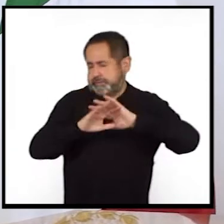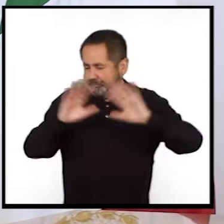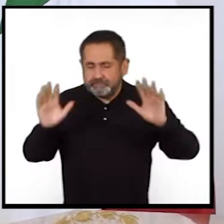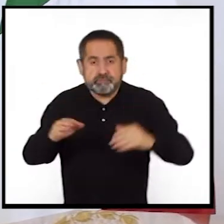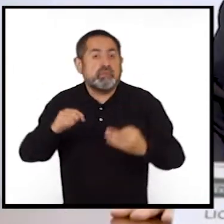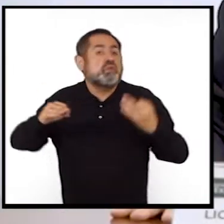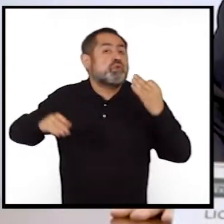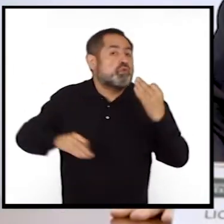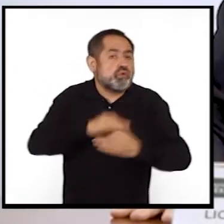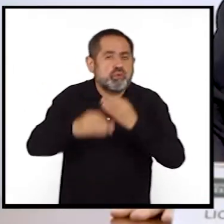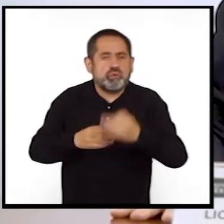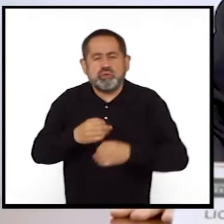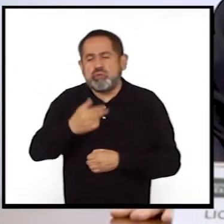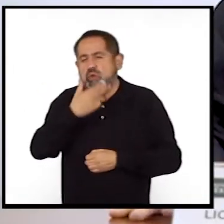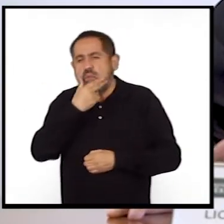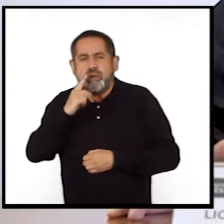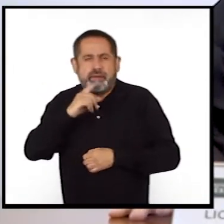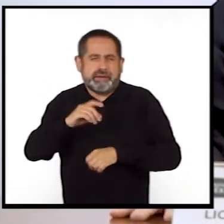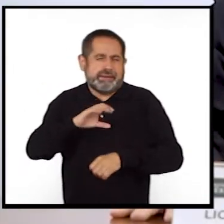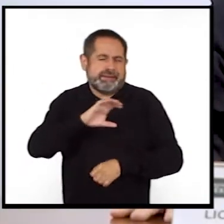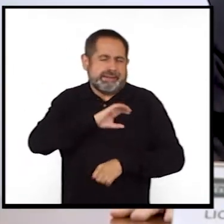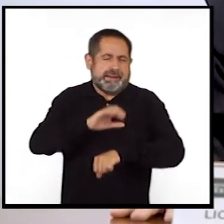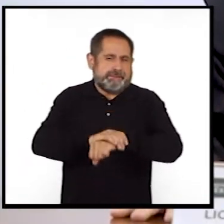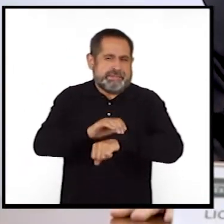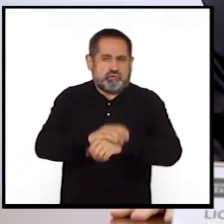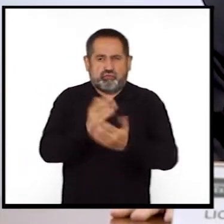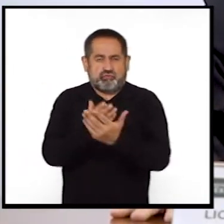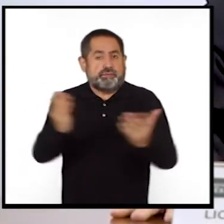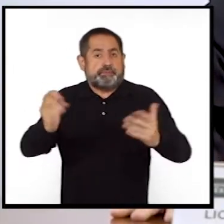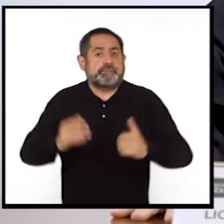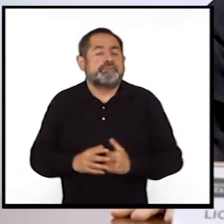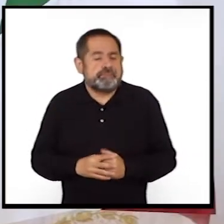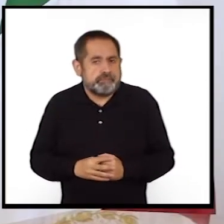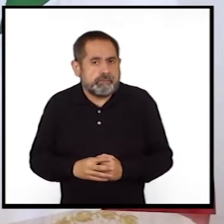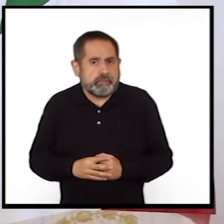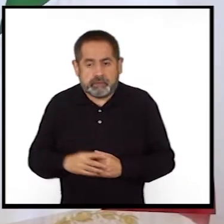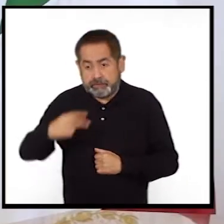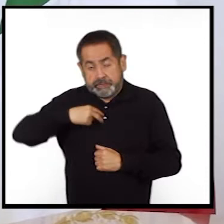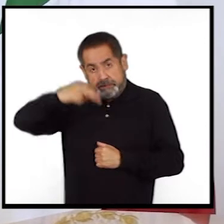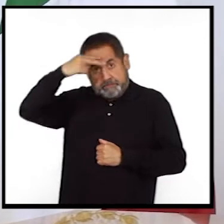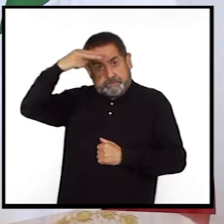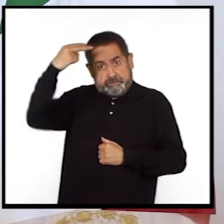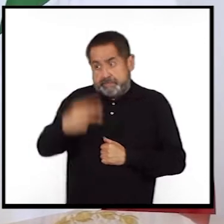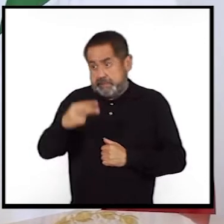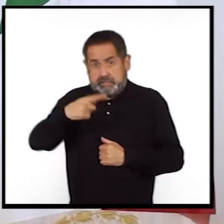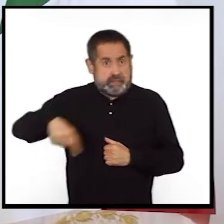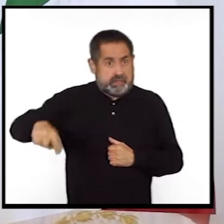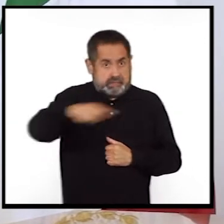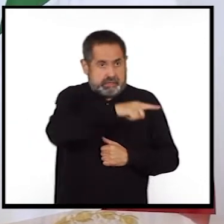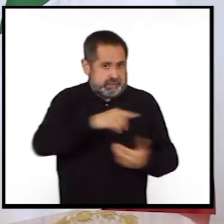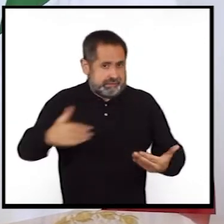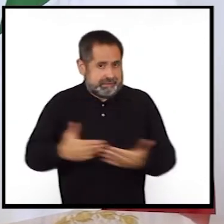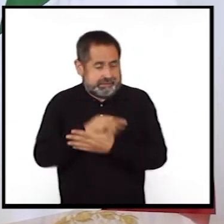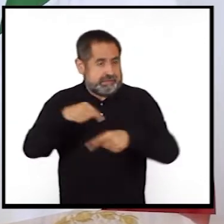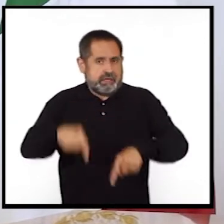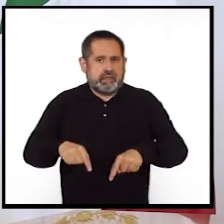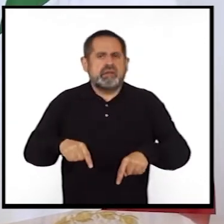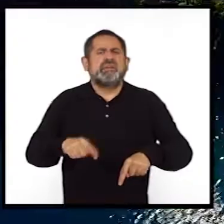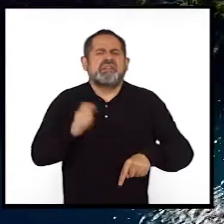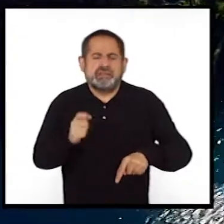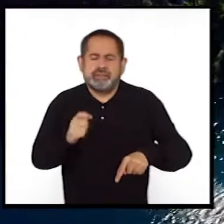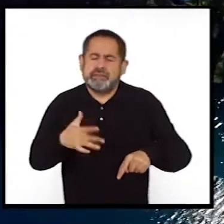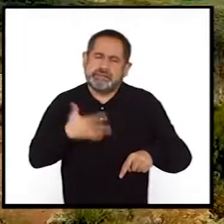del mundo, amigas y amigos del turismo. Los mexicanos debemos